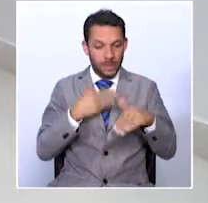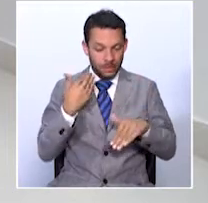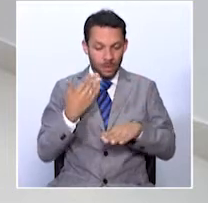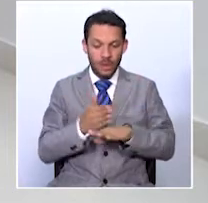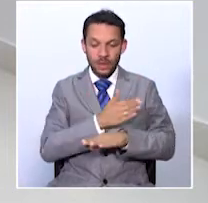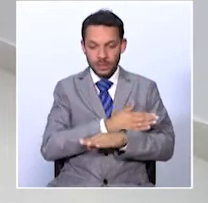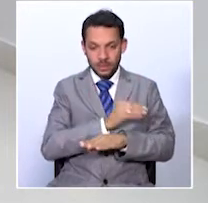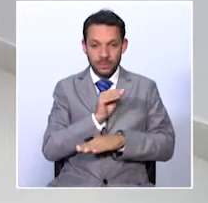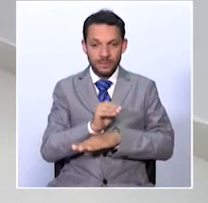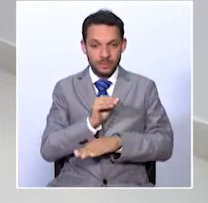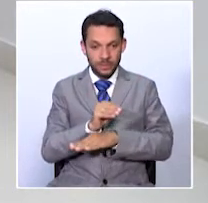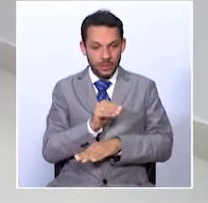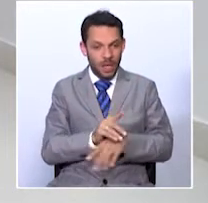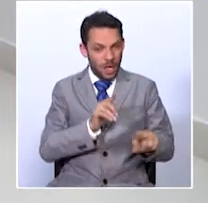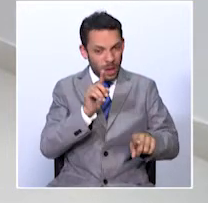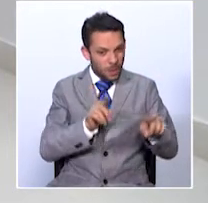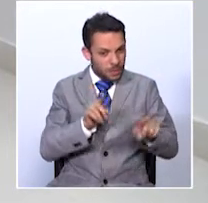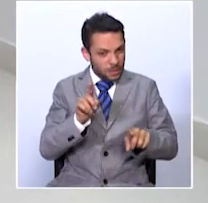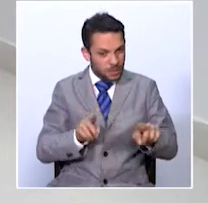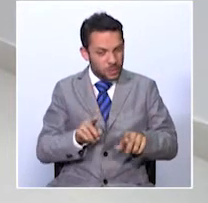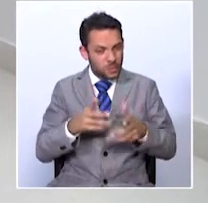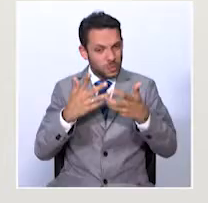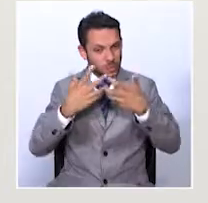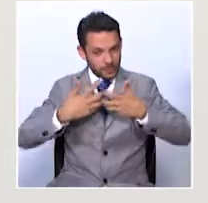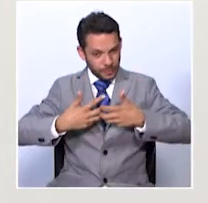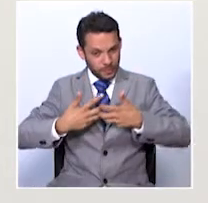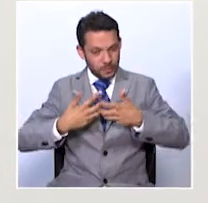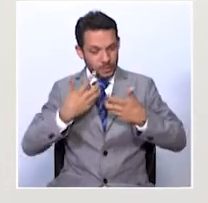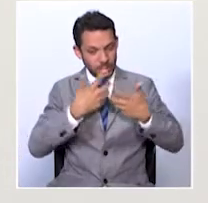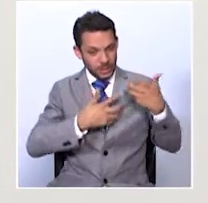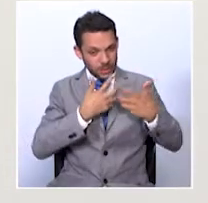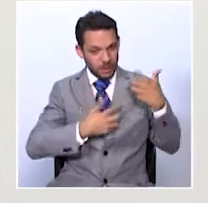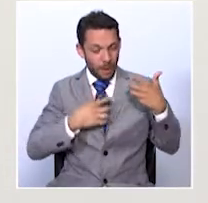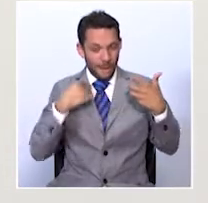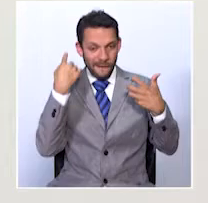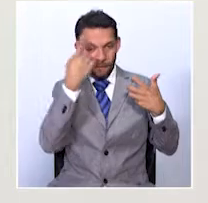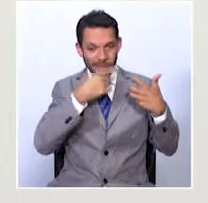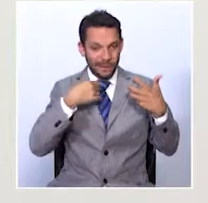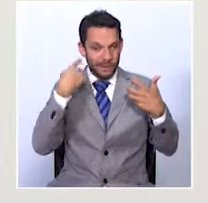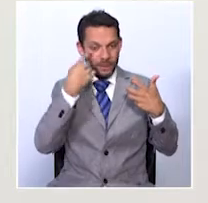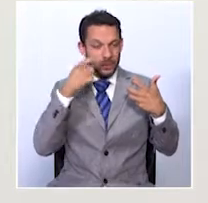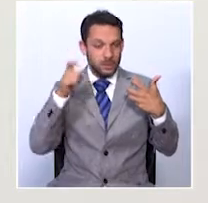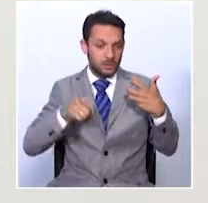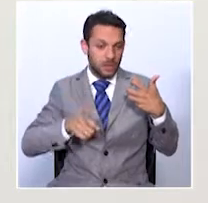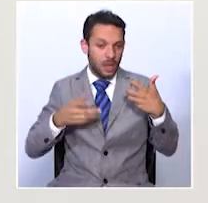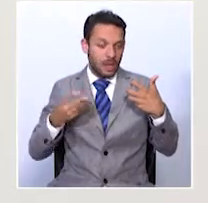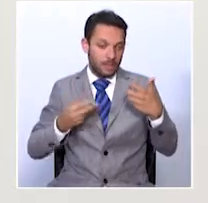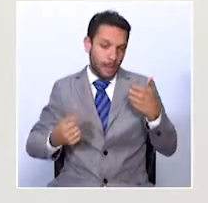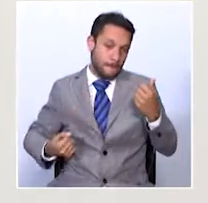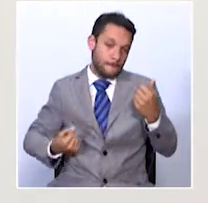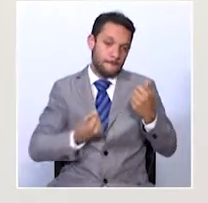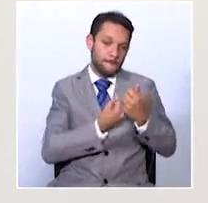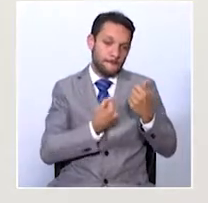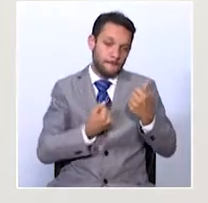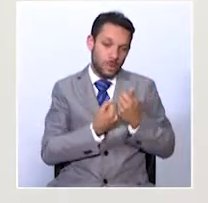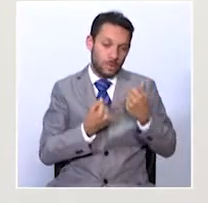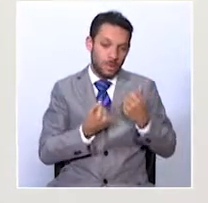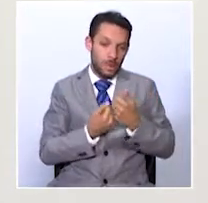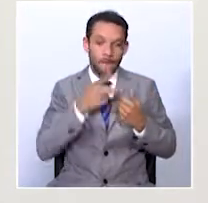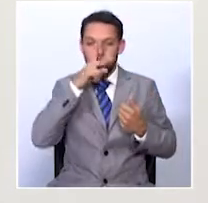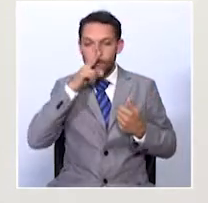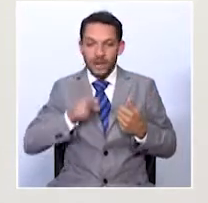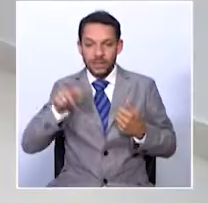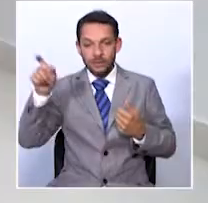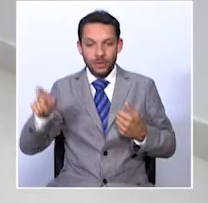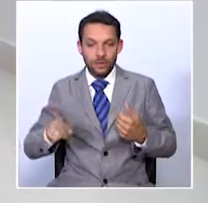que muchas veces estas estructuras que se caen van a favorecer, van a dar la impresión de que la persona